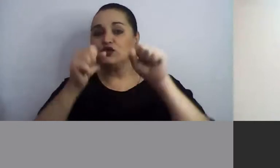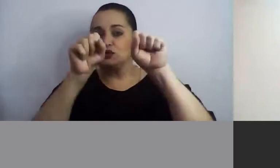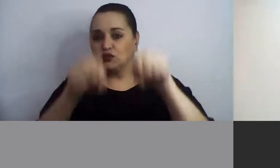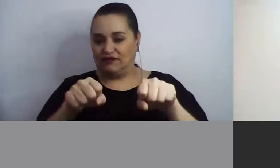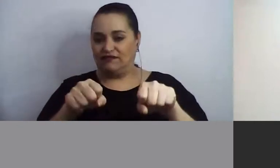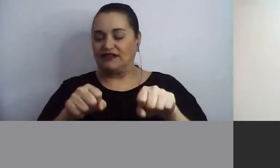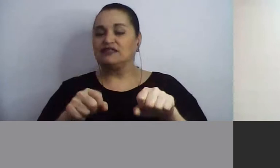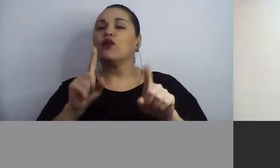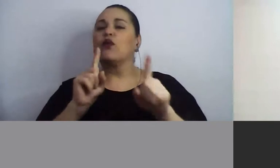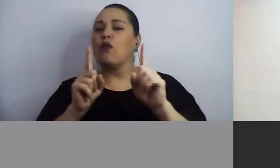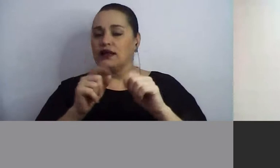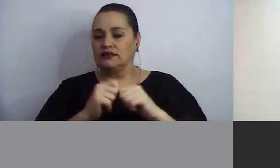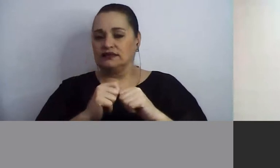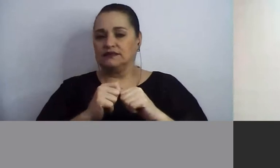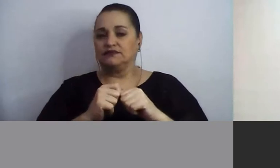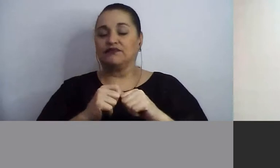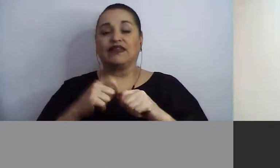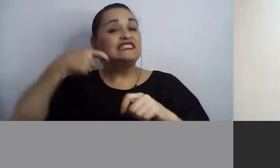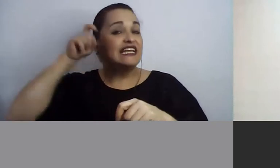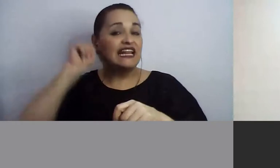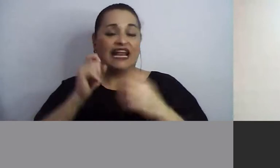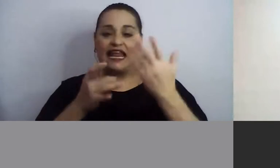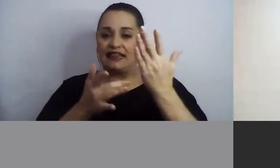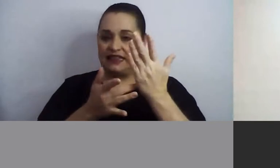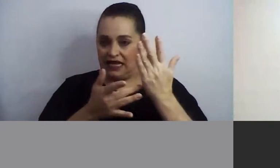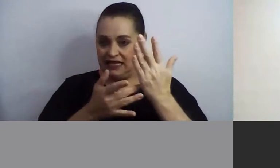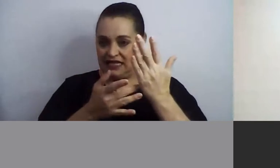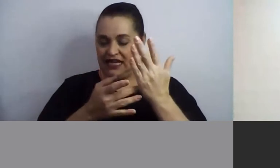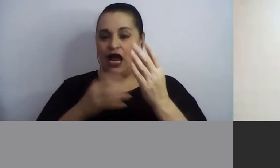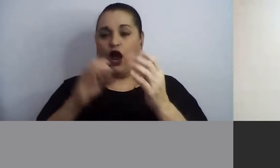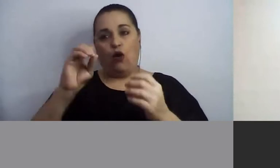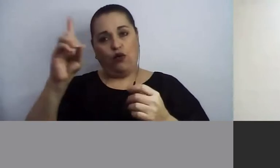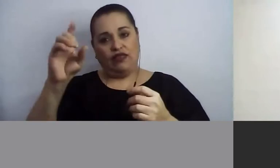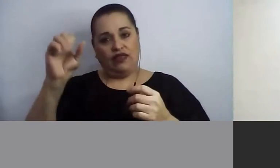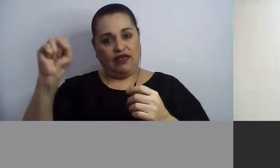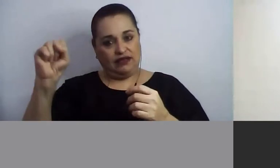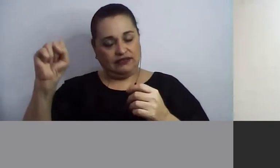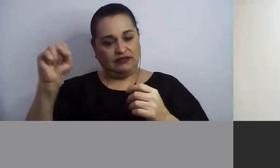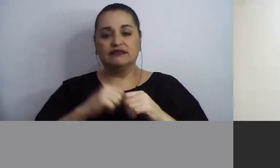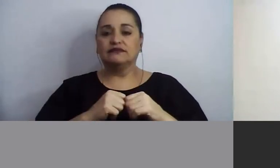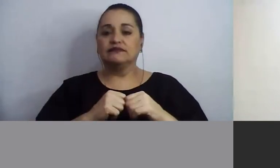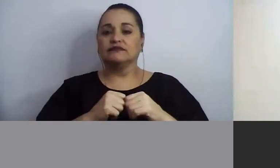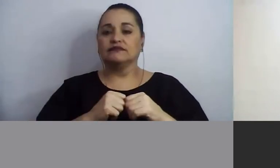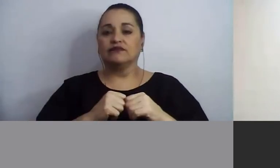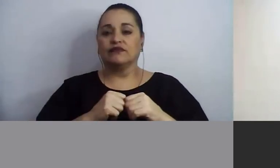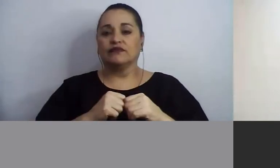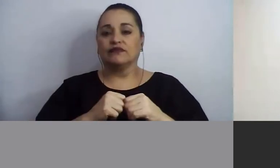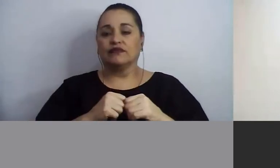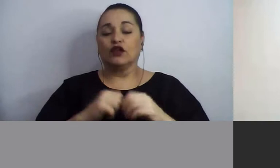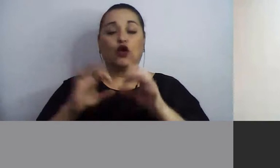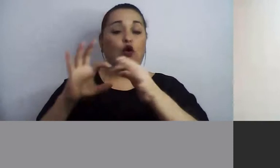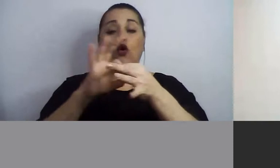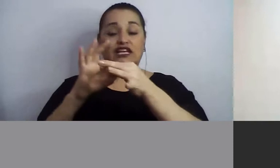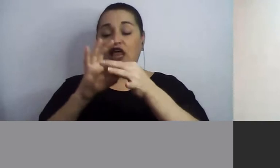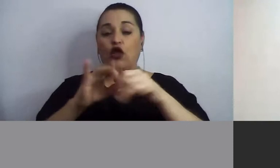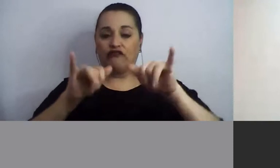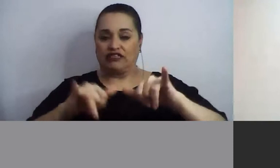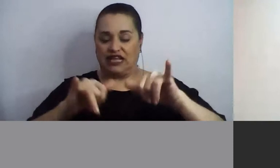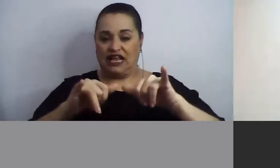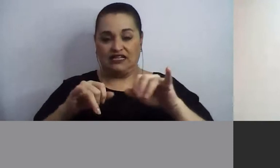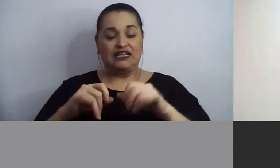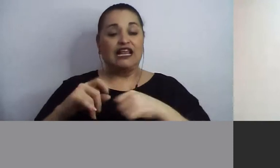son las siguientes. La Secretaría Técnica de los ODS, de la Coordinadora Residente de Naciones